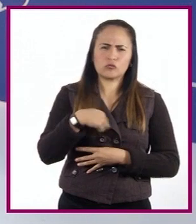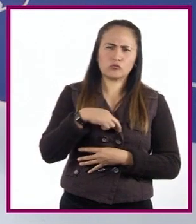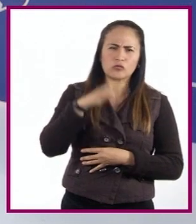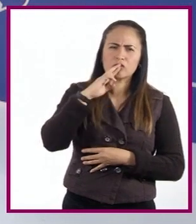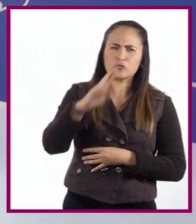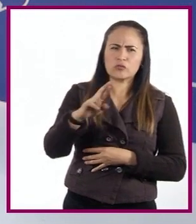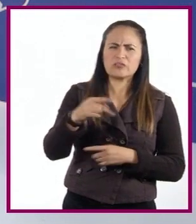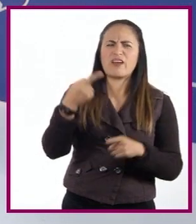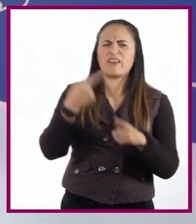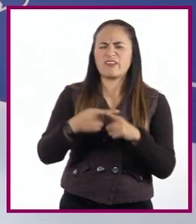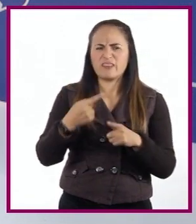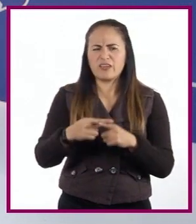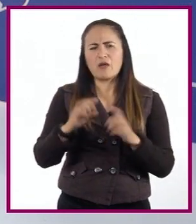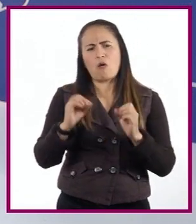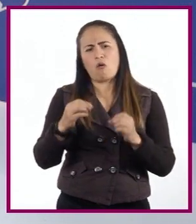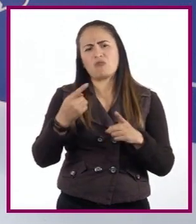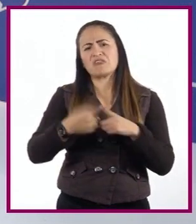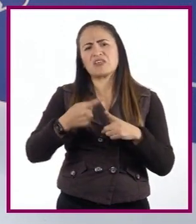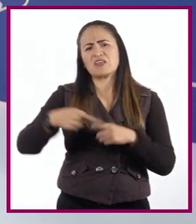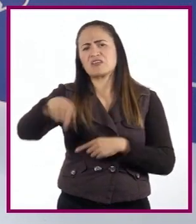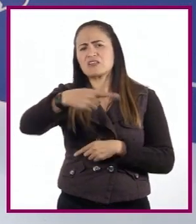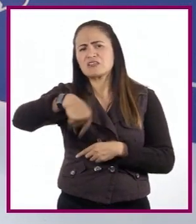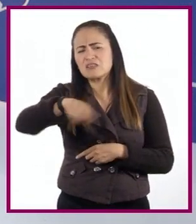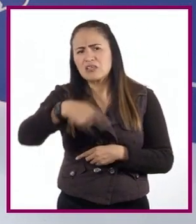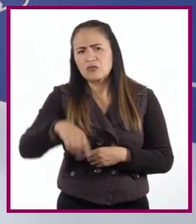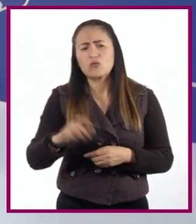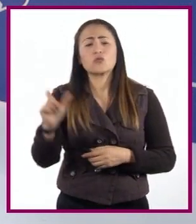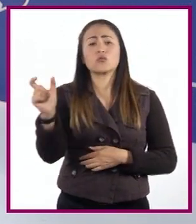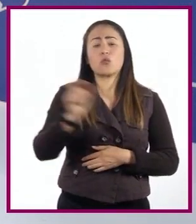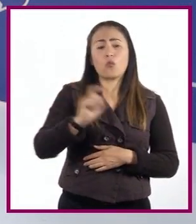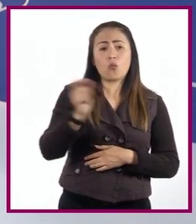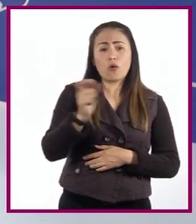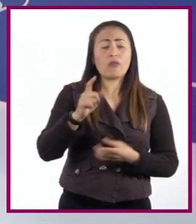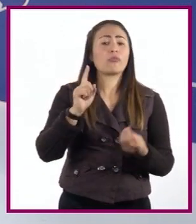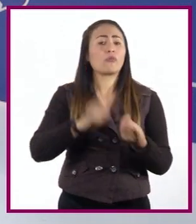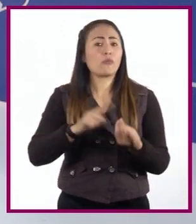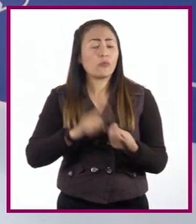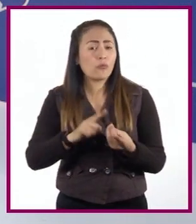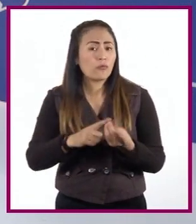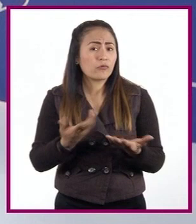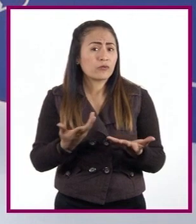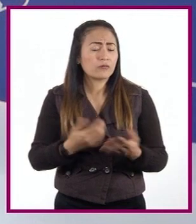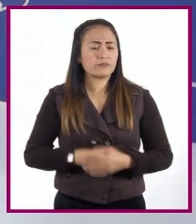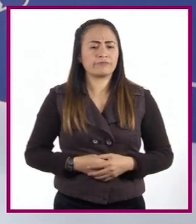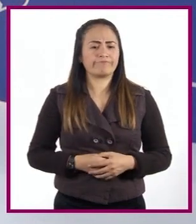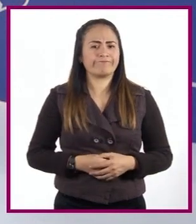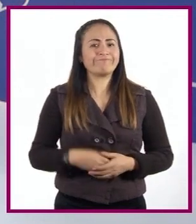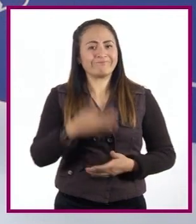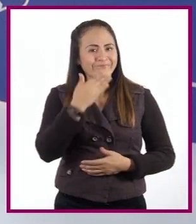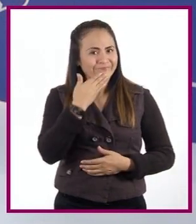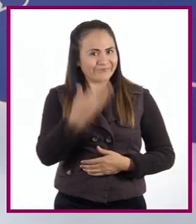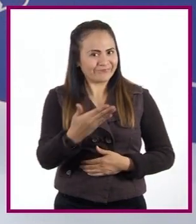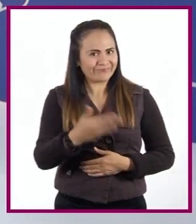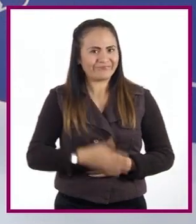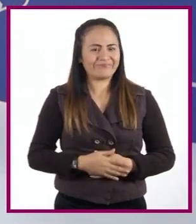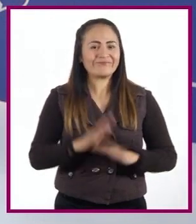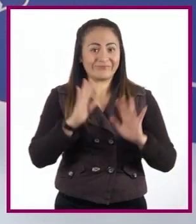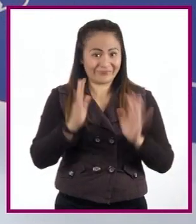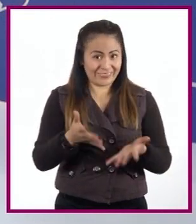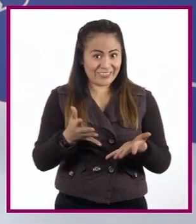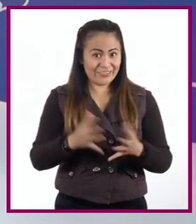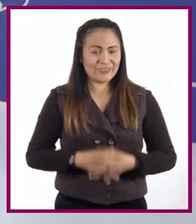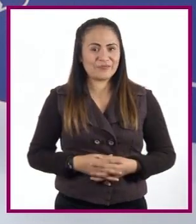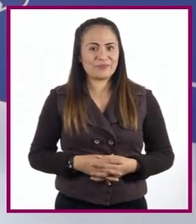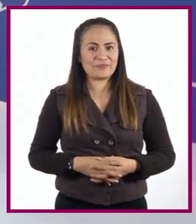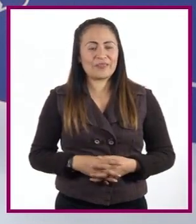o quiénes estuvieron involucrados? ¿Cuándo sucedió? ¿Y dónde ocurrió? Muy bien, ¿listas y listos?